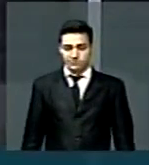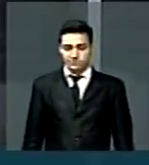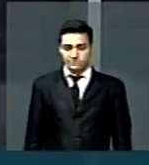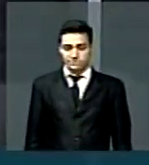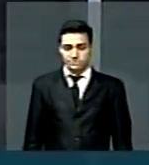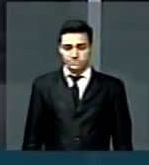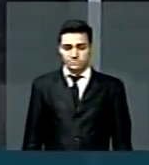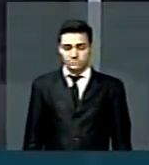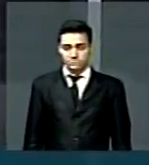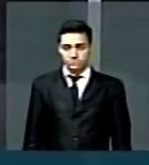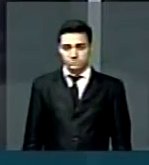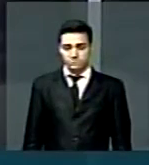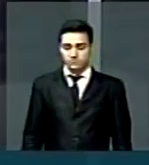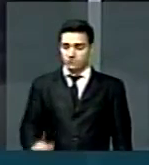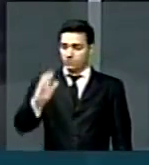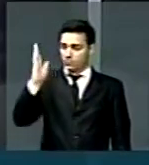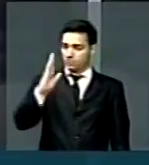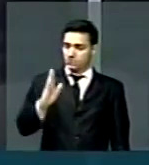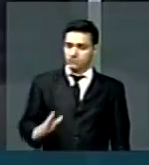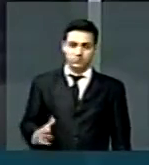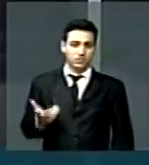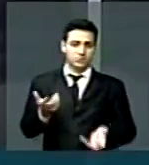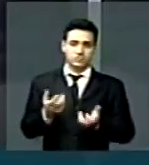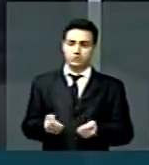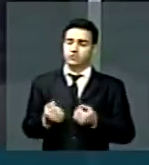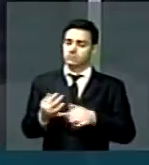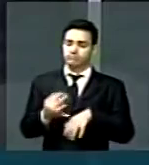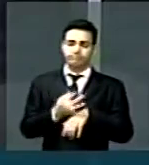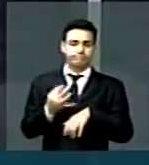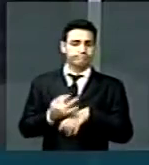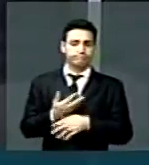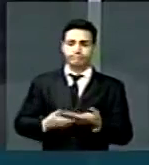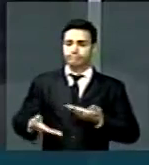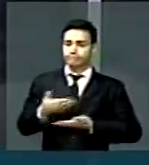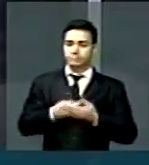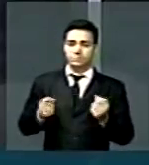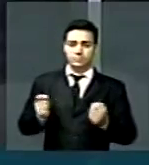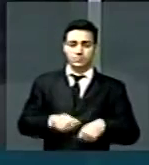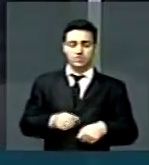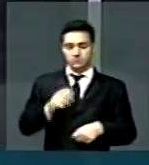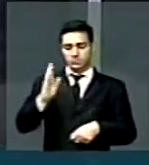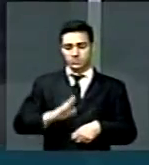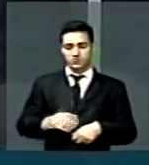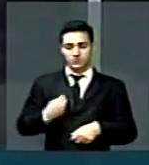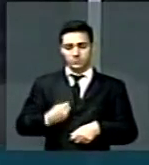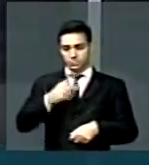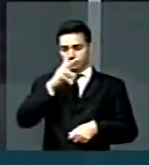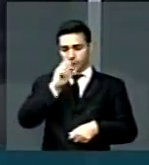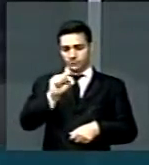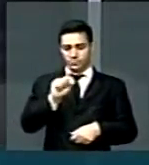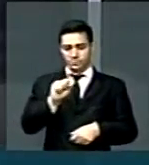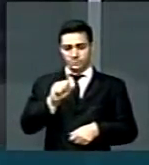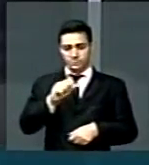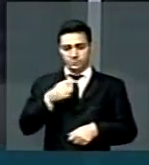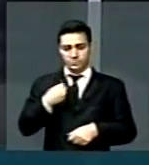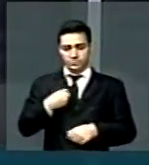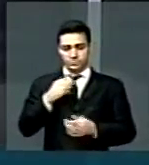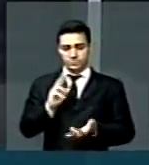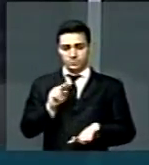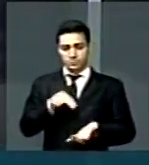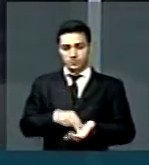Este Brasil tolerante, este Brasil activo, este Brasil presente en la